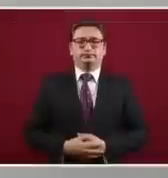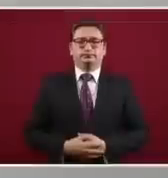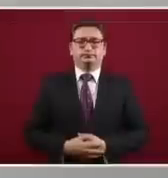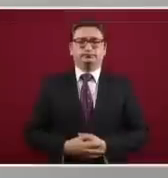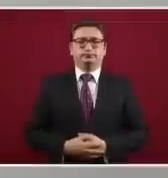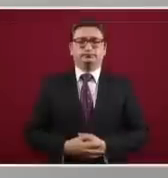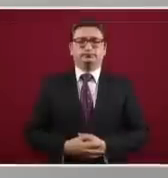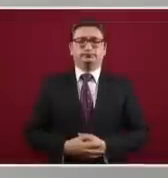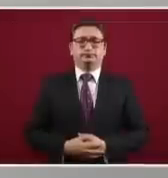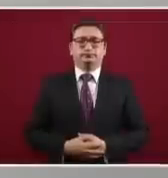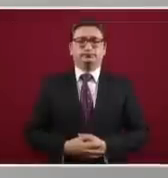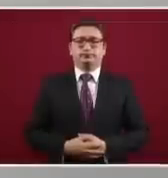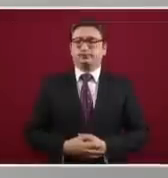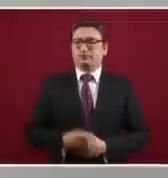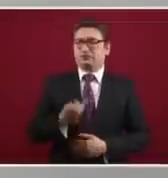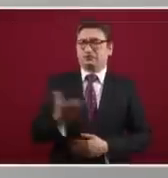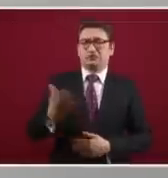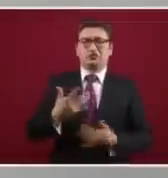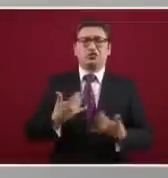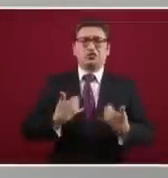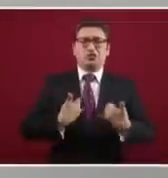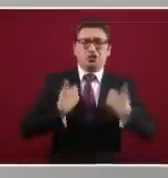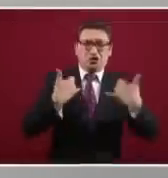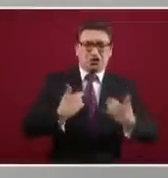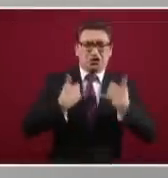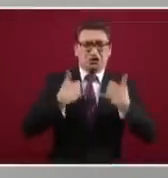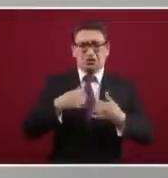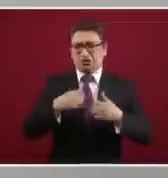desatención a los jóvenes,